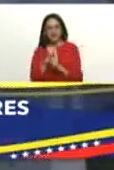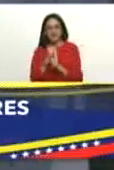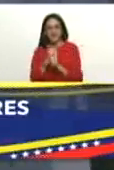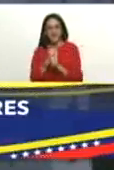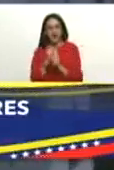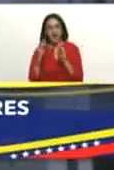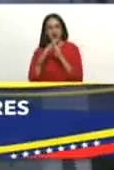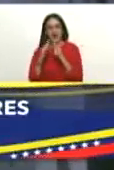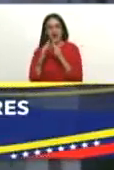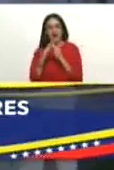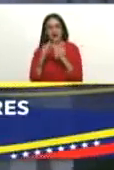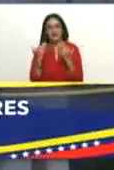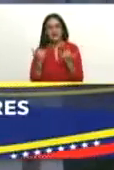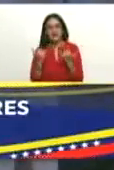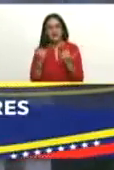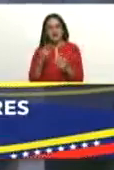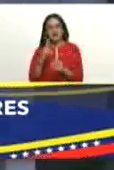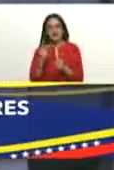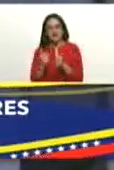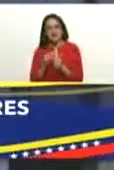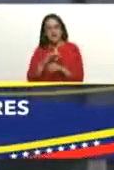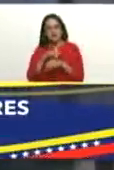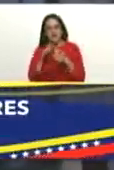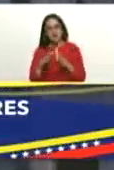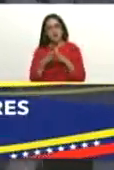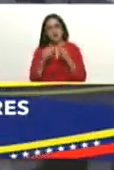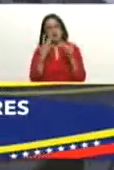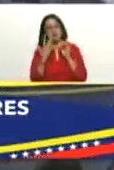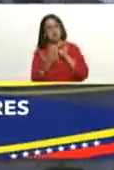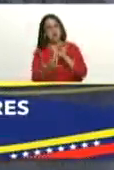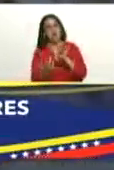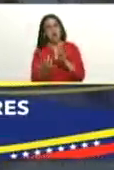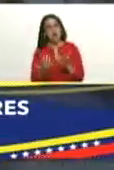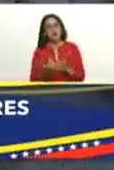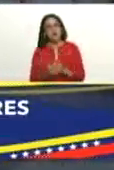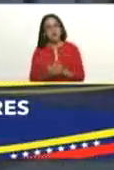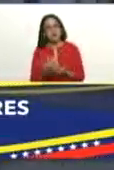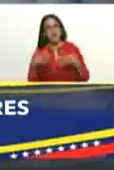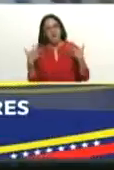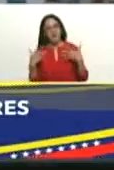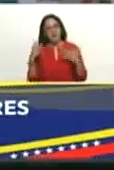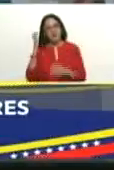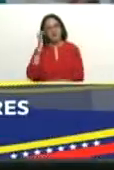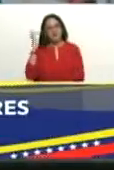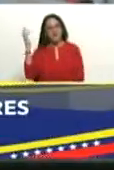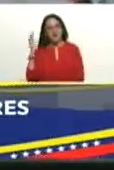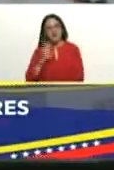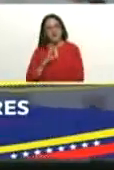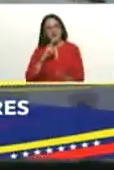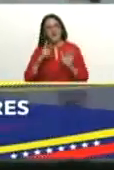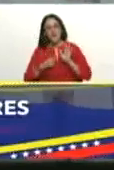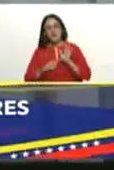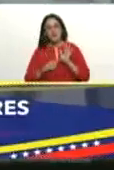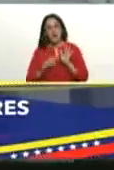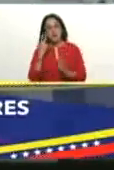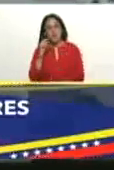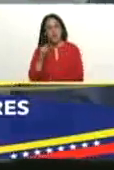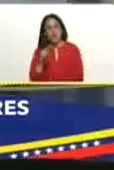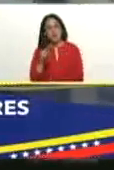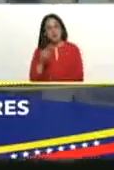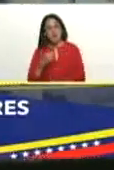vivienda. Aquí estamos con el viceministro y todo el mundo, como puede ver, presidente, contento. Ese sueño usted se lo ha hecho realidad. Por eso le